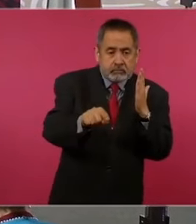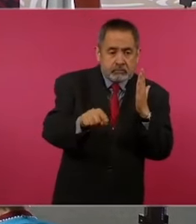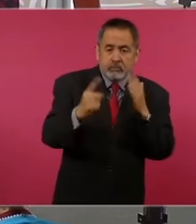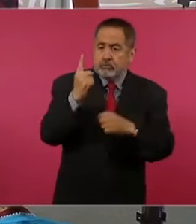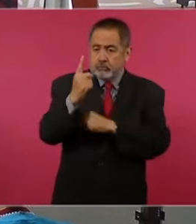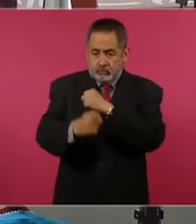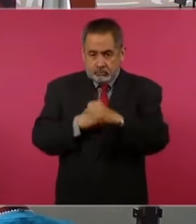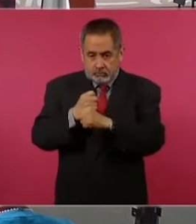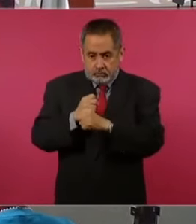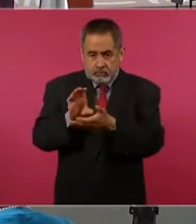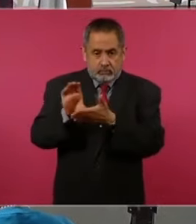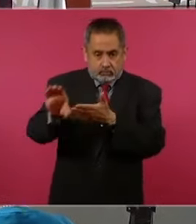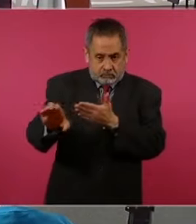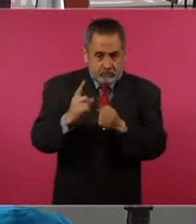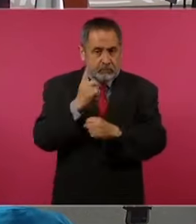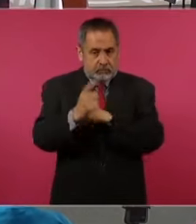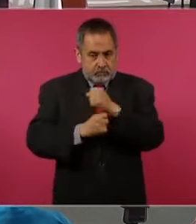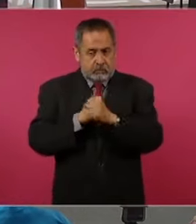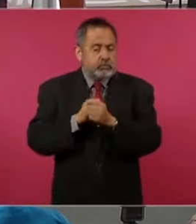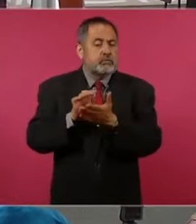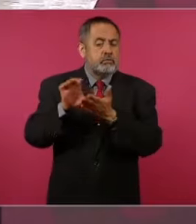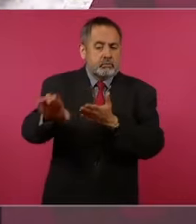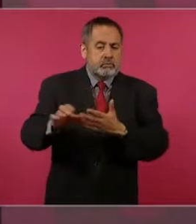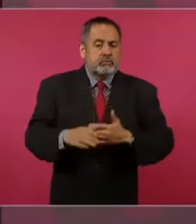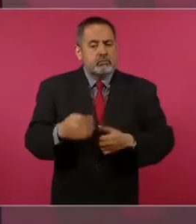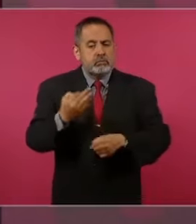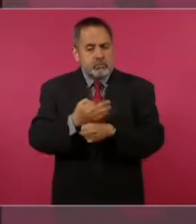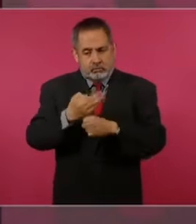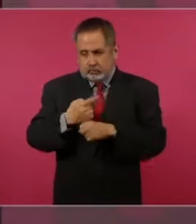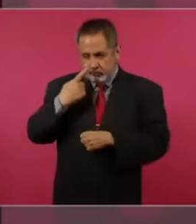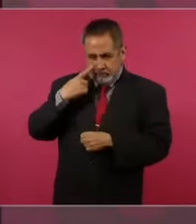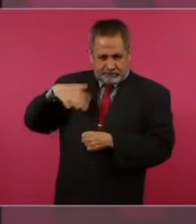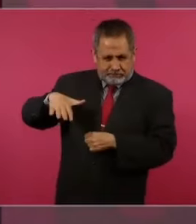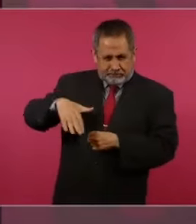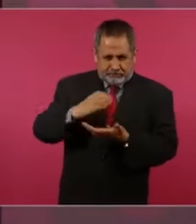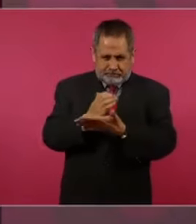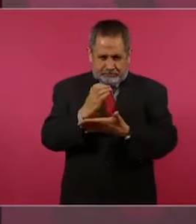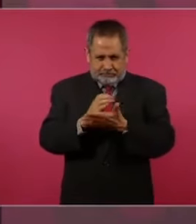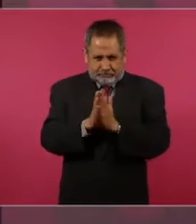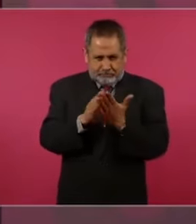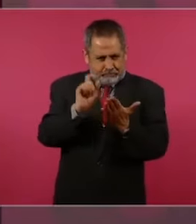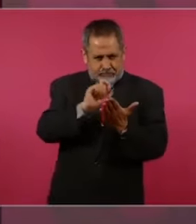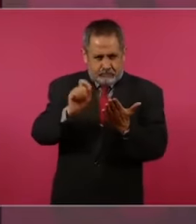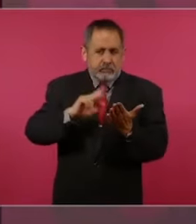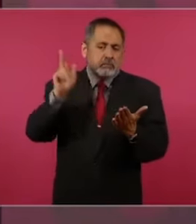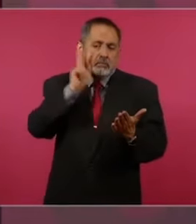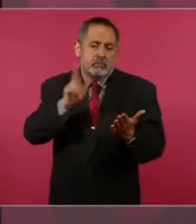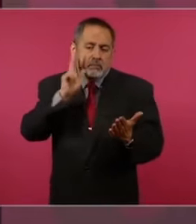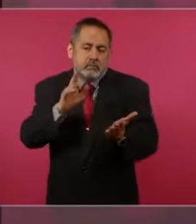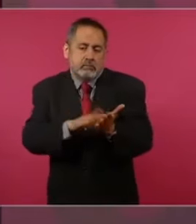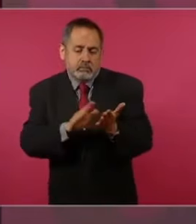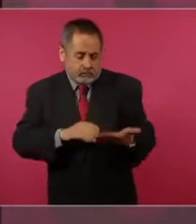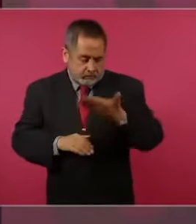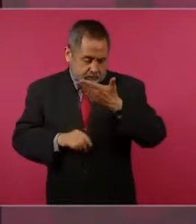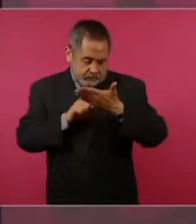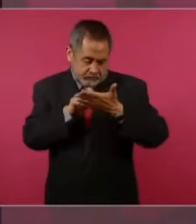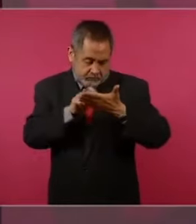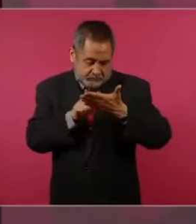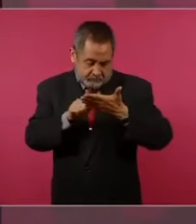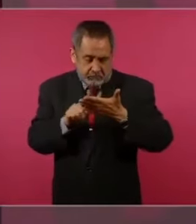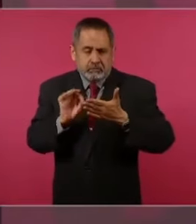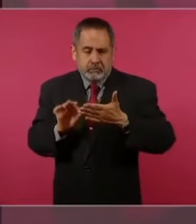anual. Se van a empezar a hacer, como se veía con los cuadernillos, toda la comprobación de gastos. Y una vez que